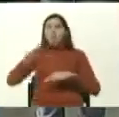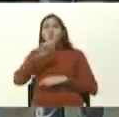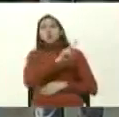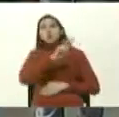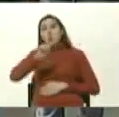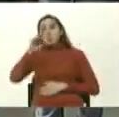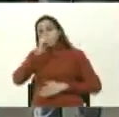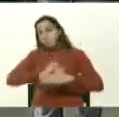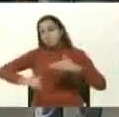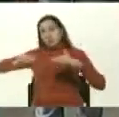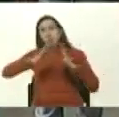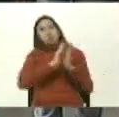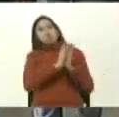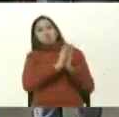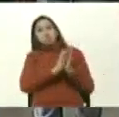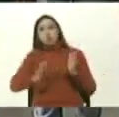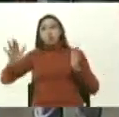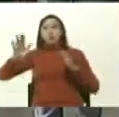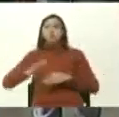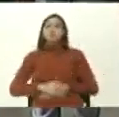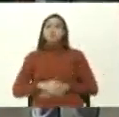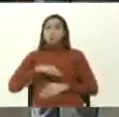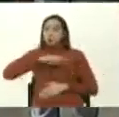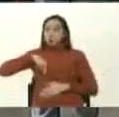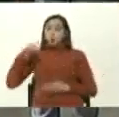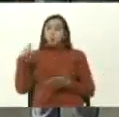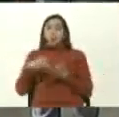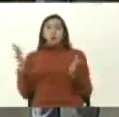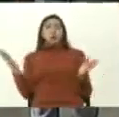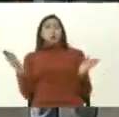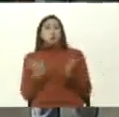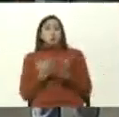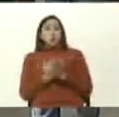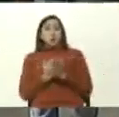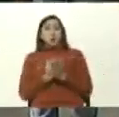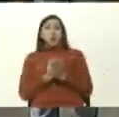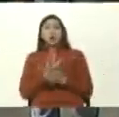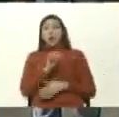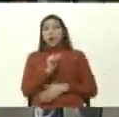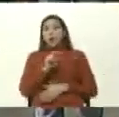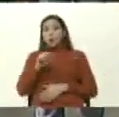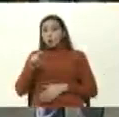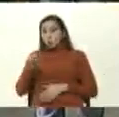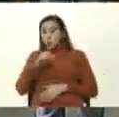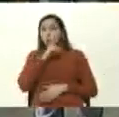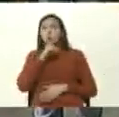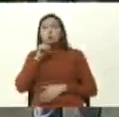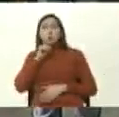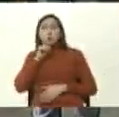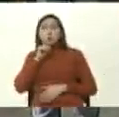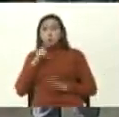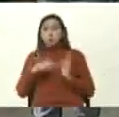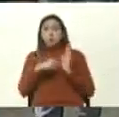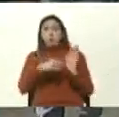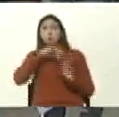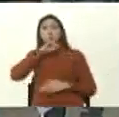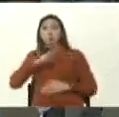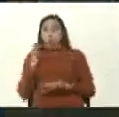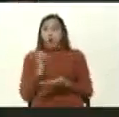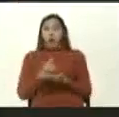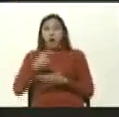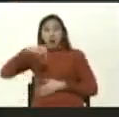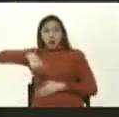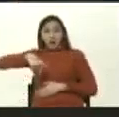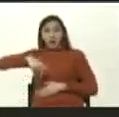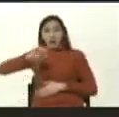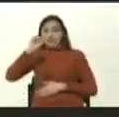12 años en adelante. Estamos en la Unidad Educativa Nacional Miguel Antonio Caro, que es una escuela patrimonio histórico de la nación, porque fue la